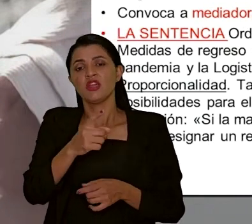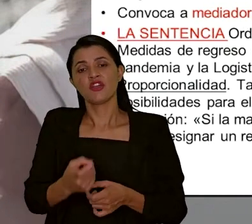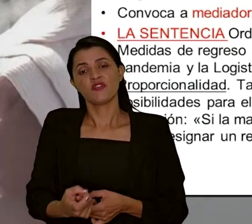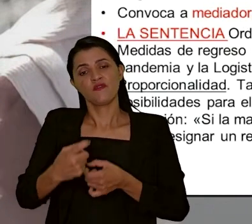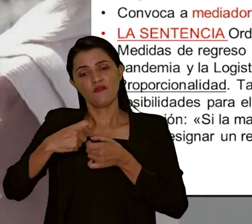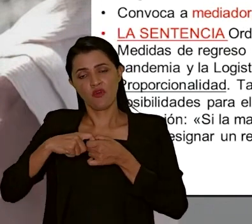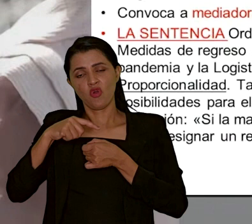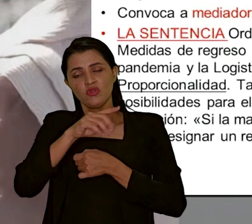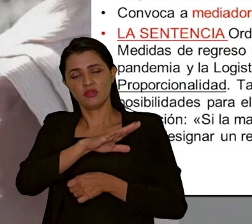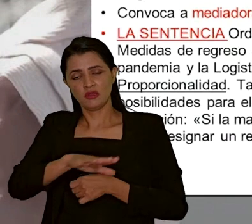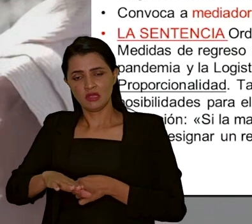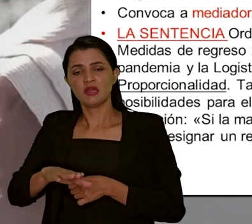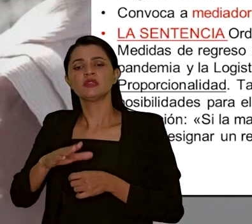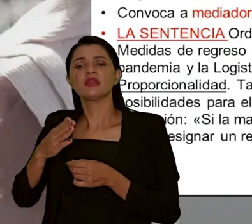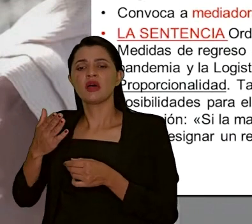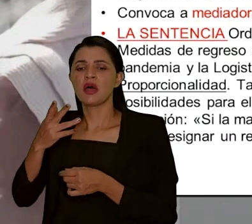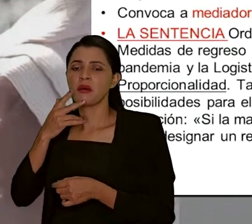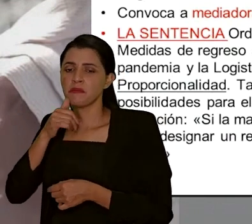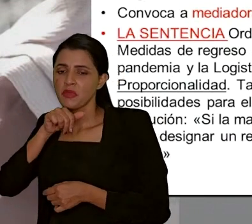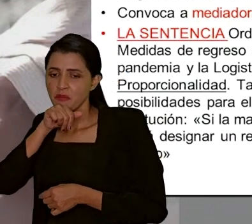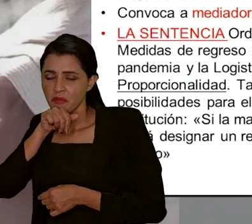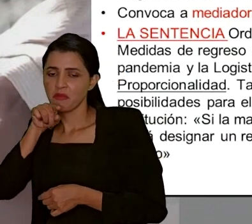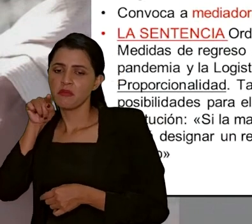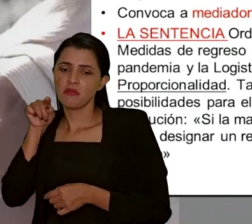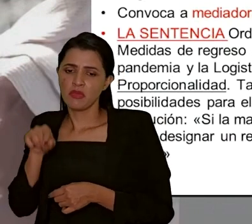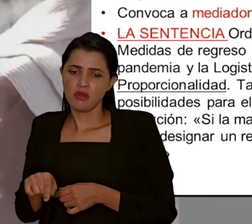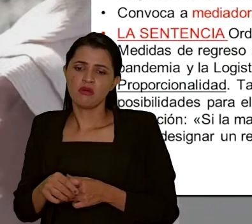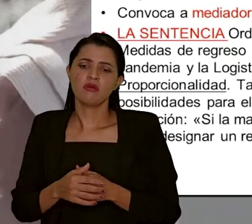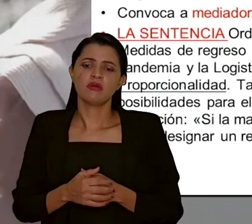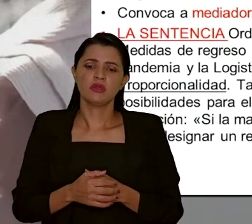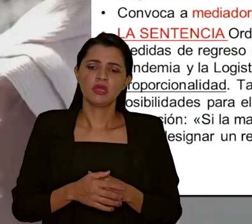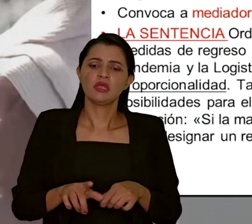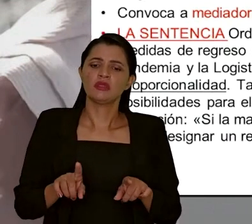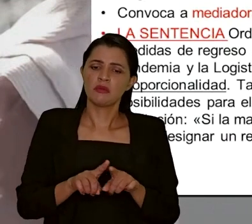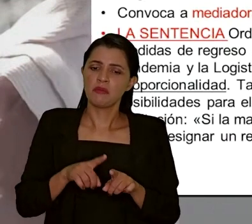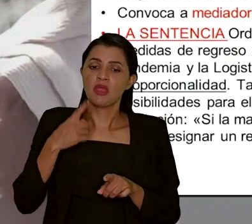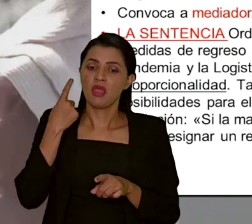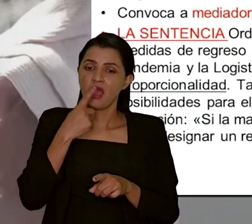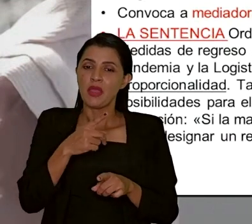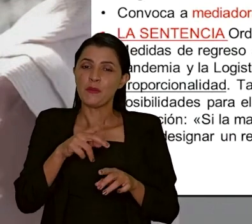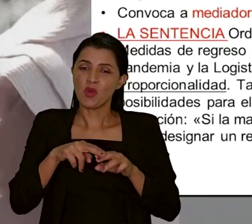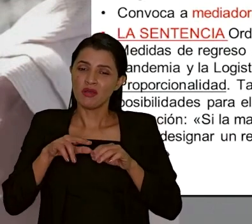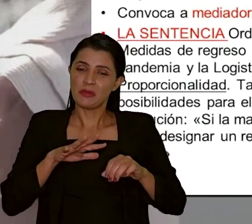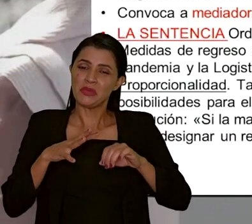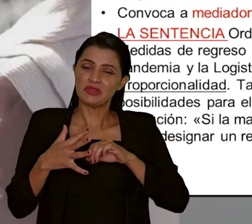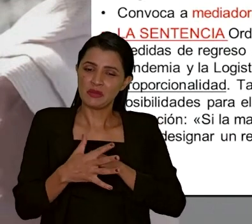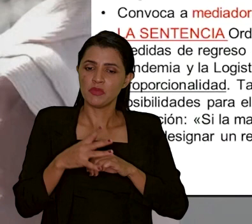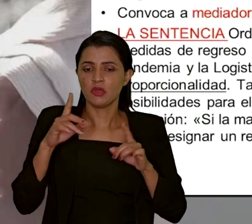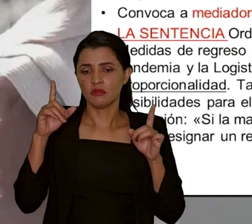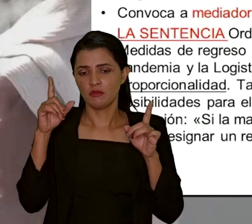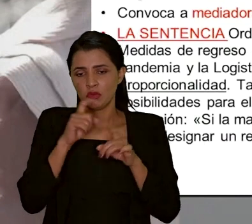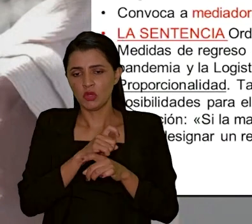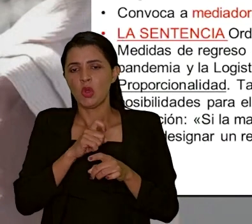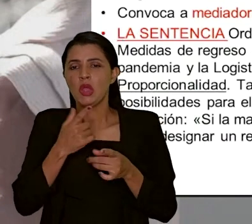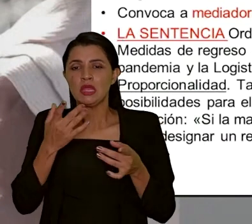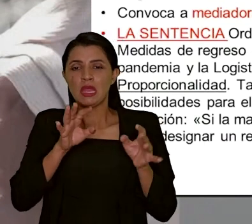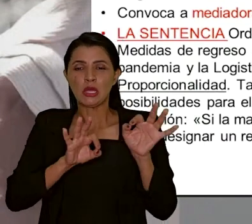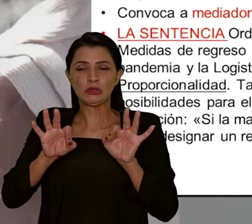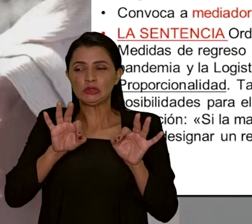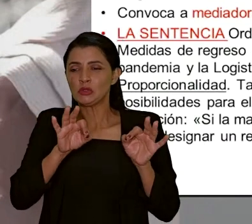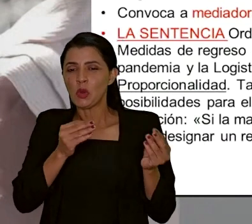medidas de regreso seguro, teniendo en consideración la pandemia y toda la logística que conlleva el